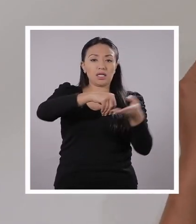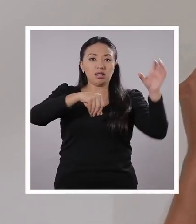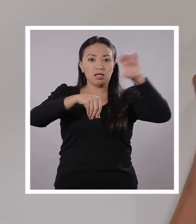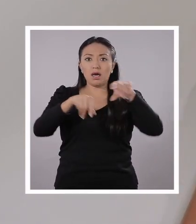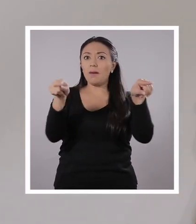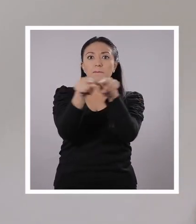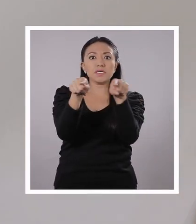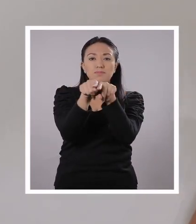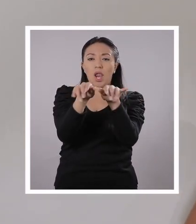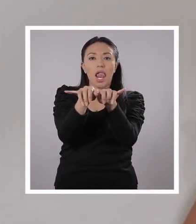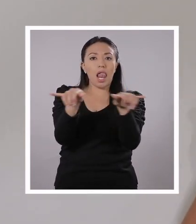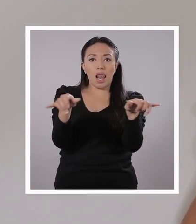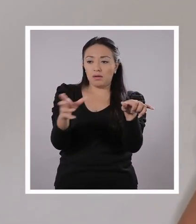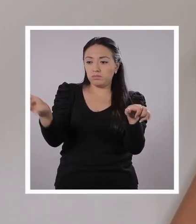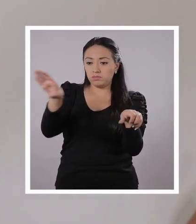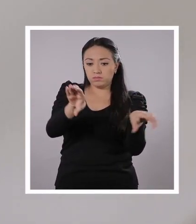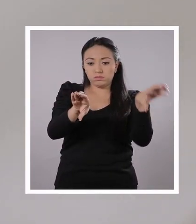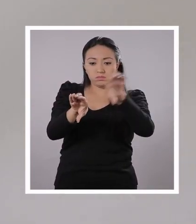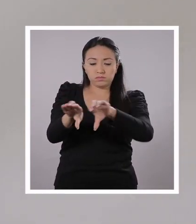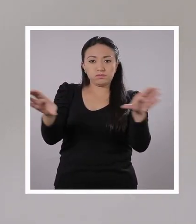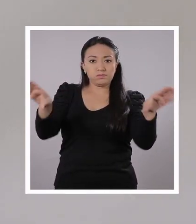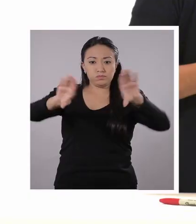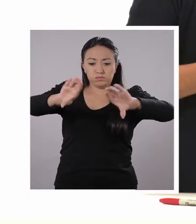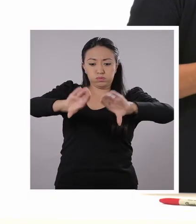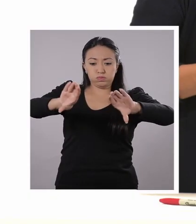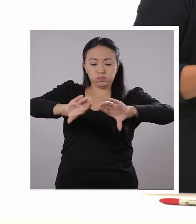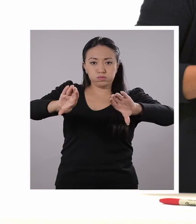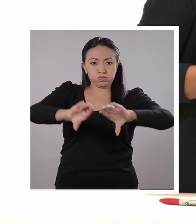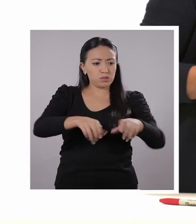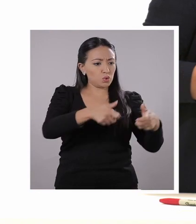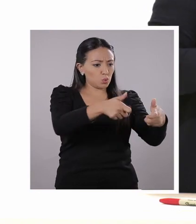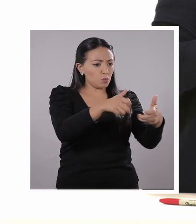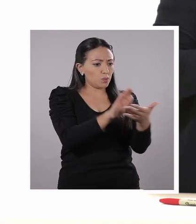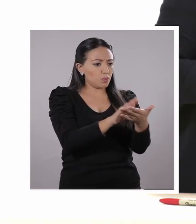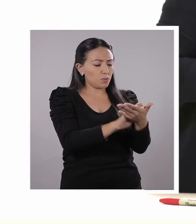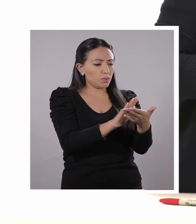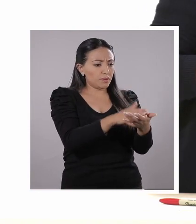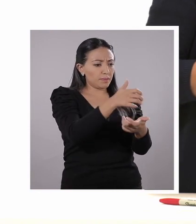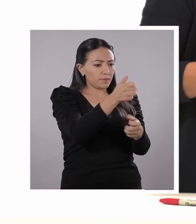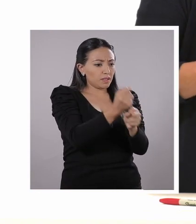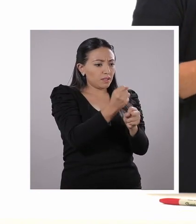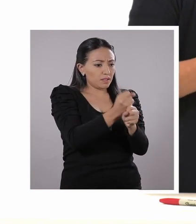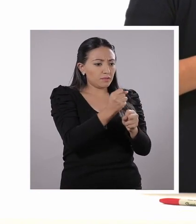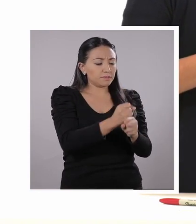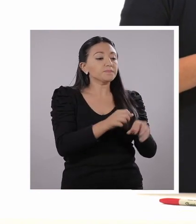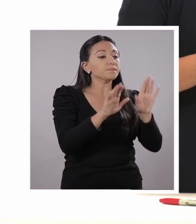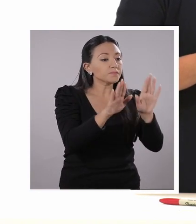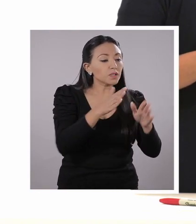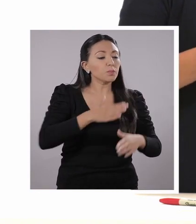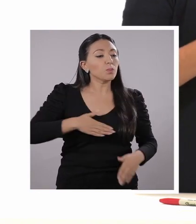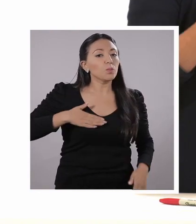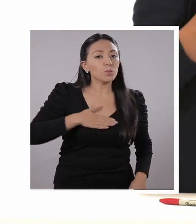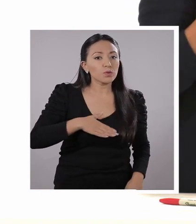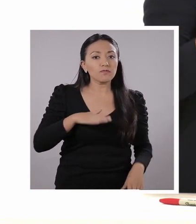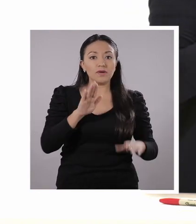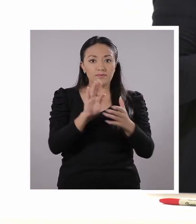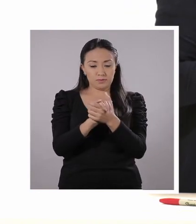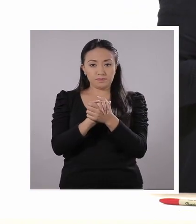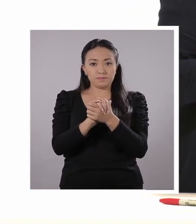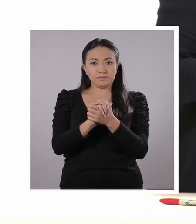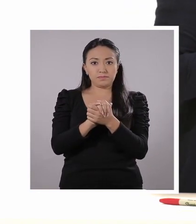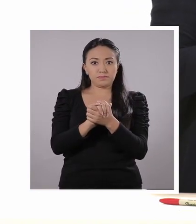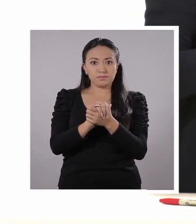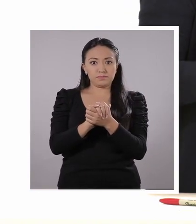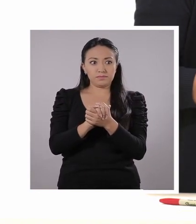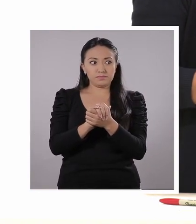Así que, Pancho, vamos a medir que sea la misma cantidad de harina. Perfecto. Muy bien. Estás haciendo un excelente trabajo. ¿Y ahora qué hacemos? Ahora, Pancho, por